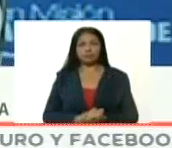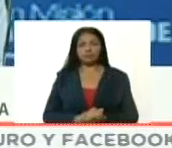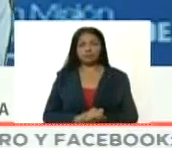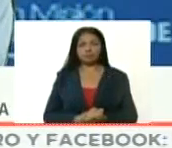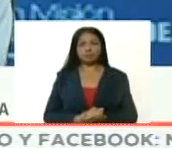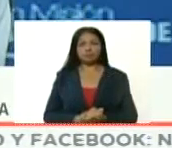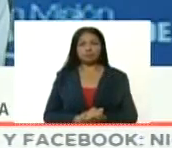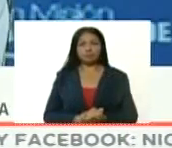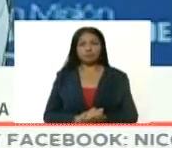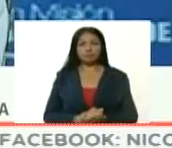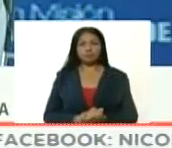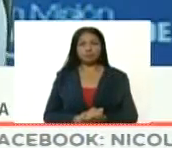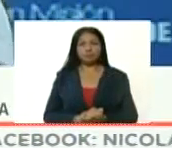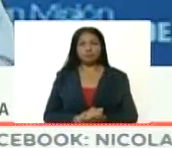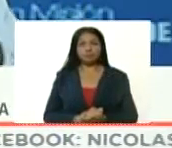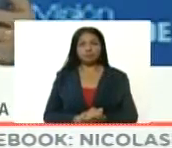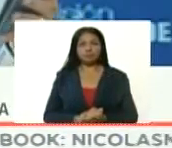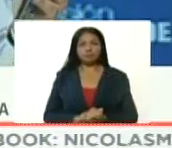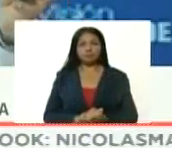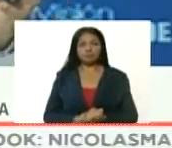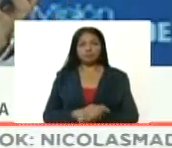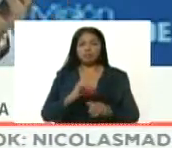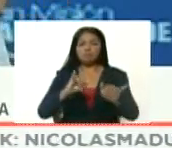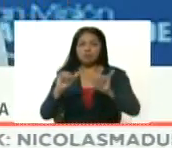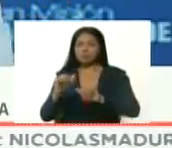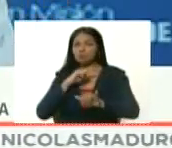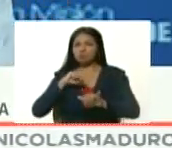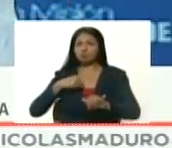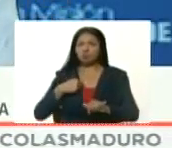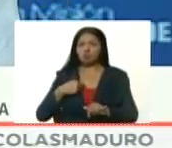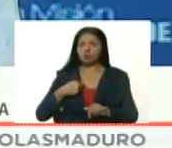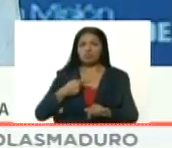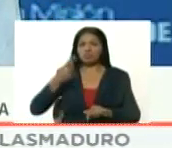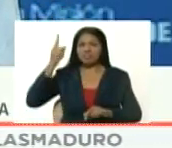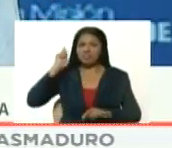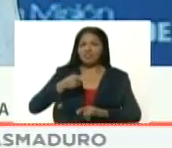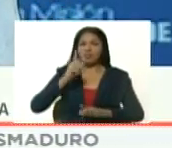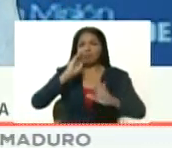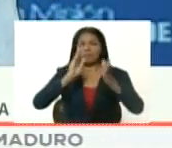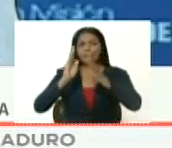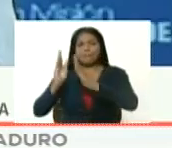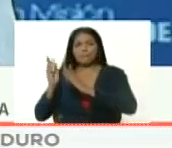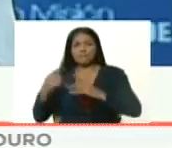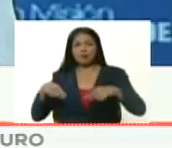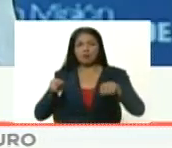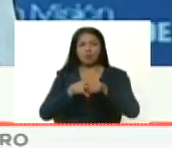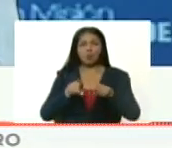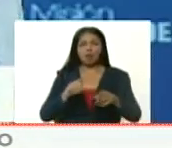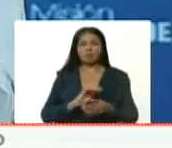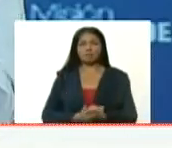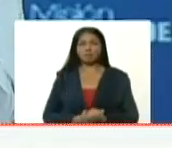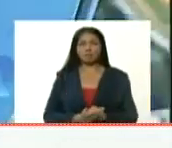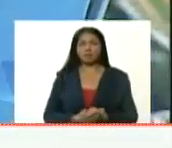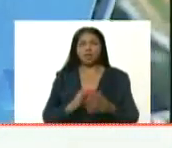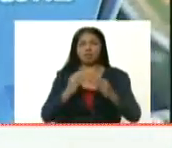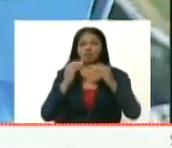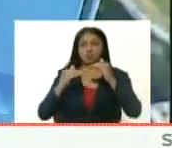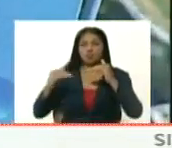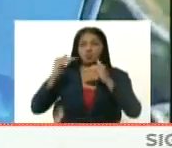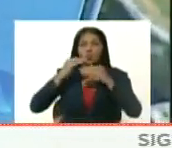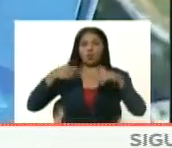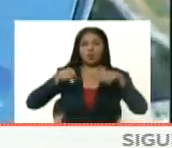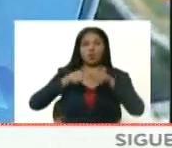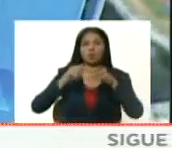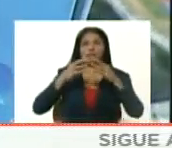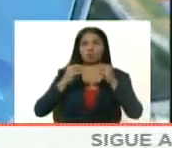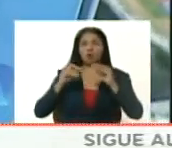ejemplo, este material nosotros deberíamos distribuirlo a todo nivel, en